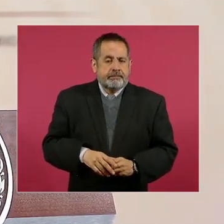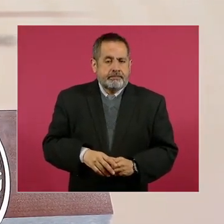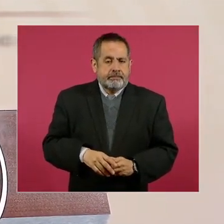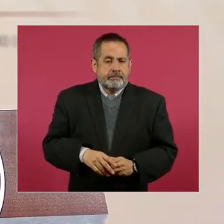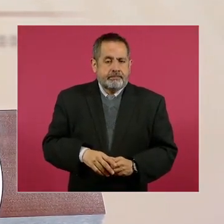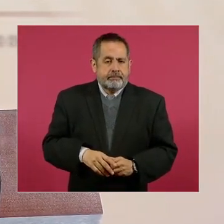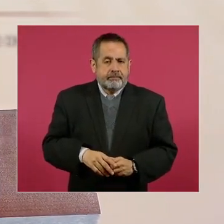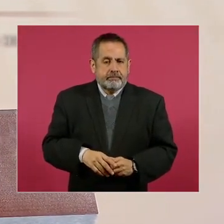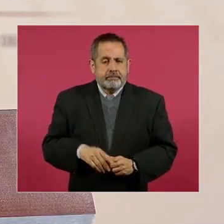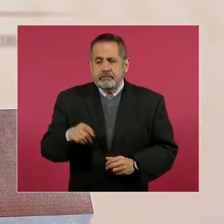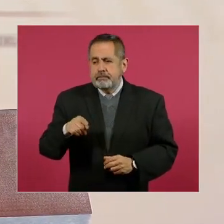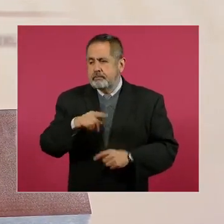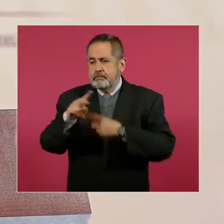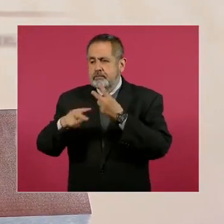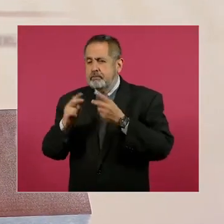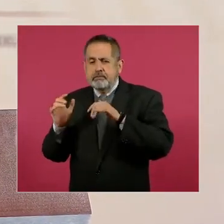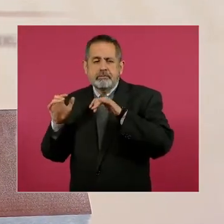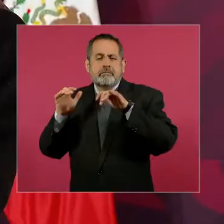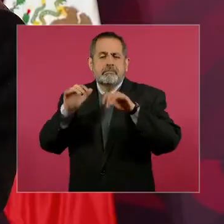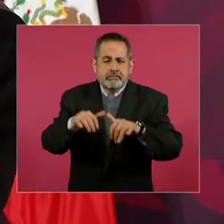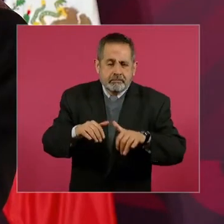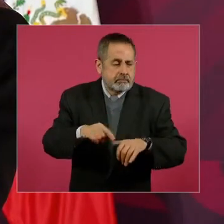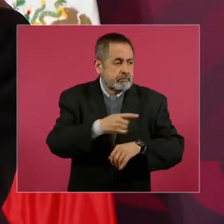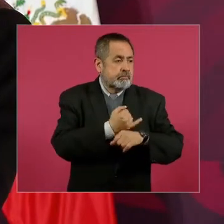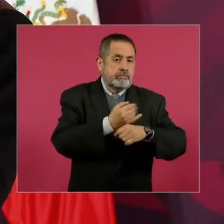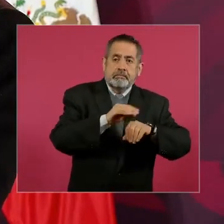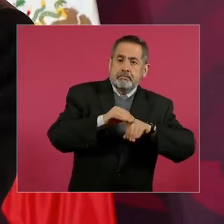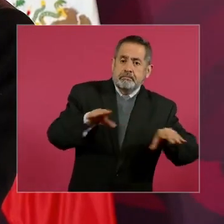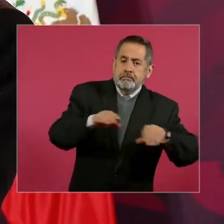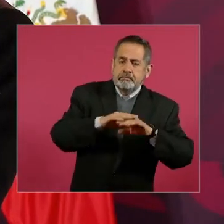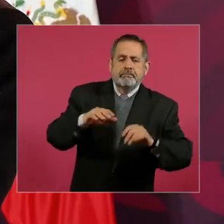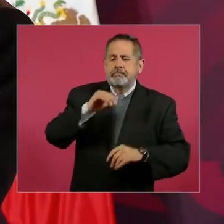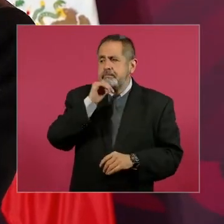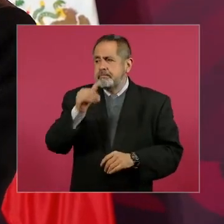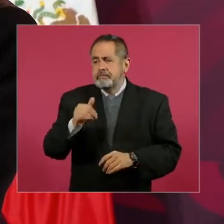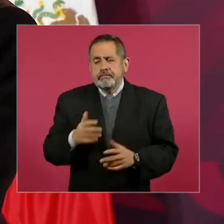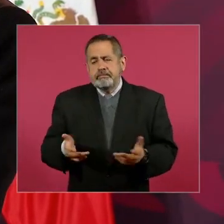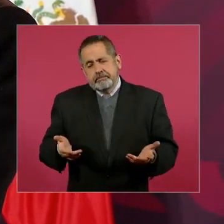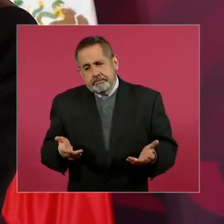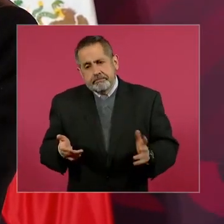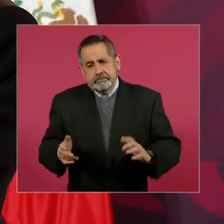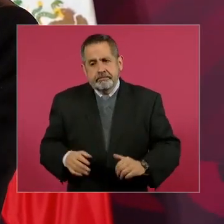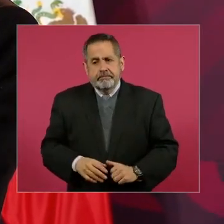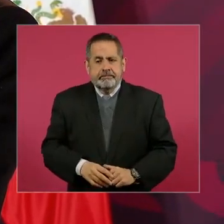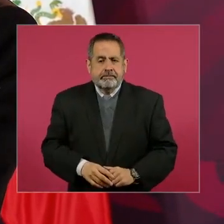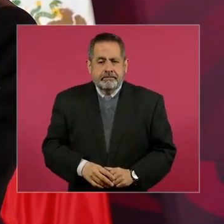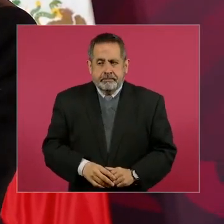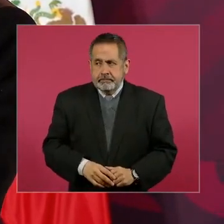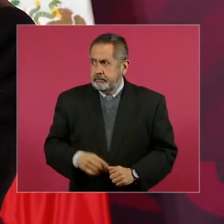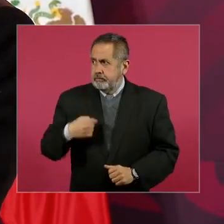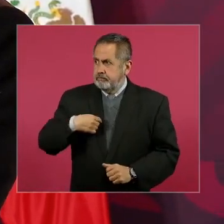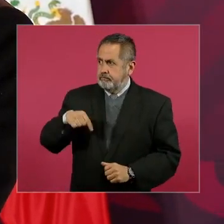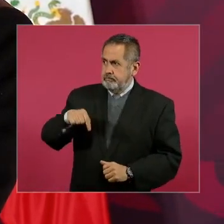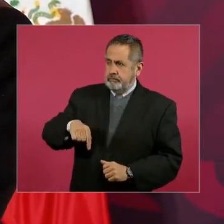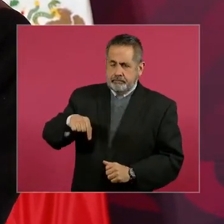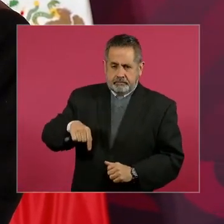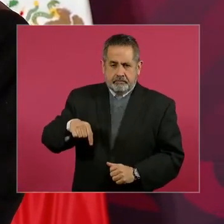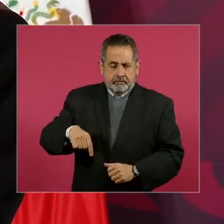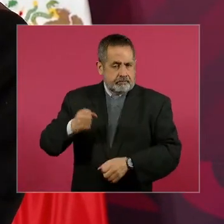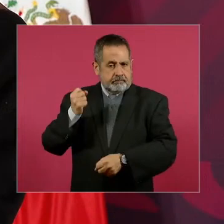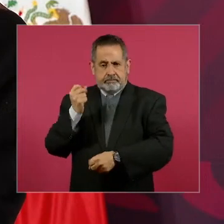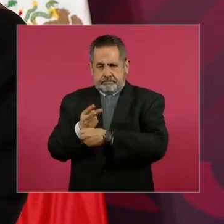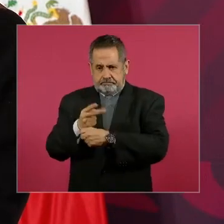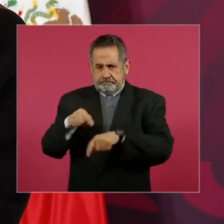a los actos o no se difunde, y aquí